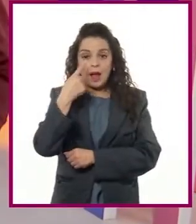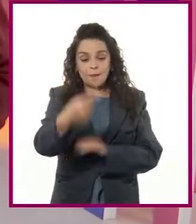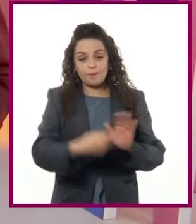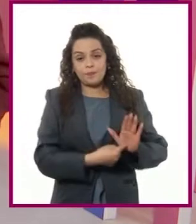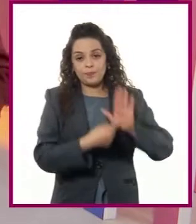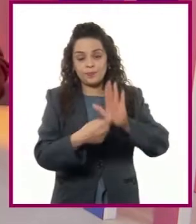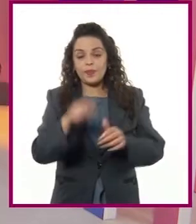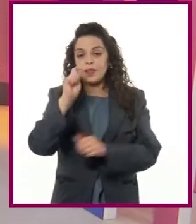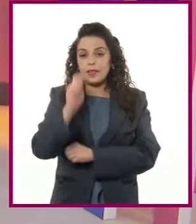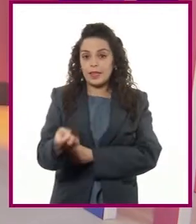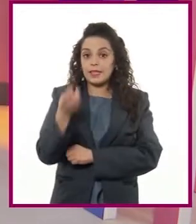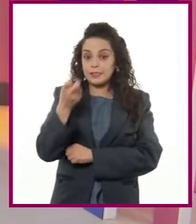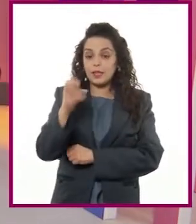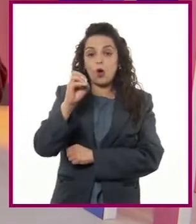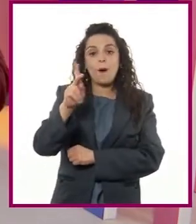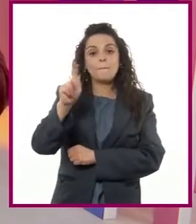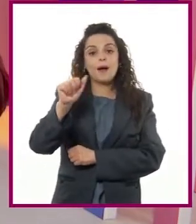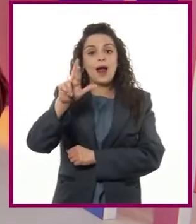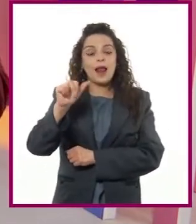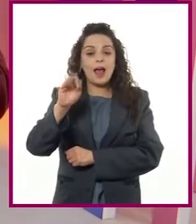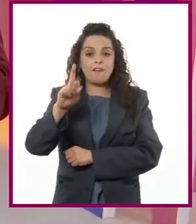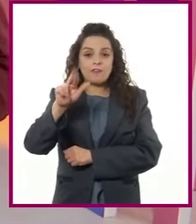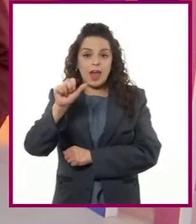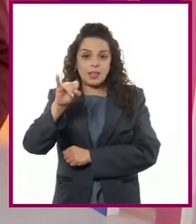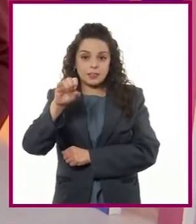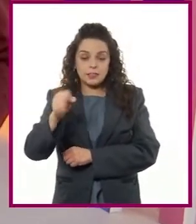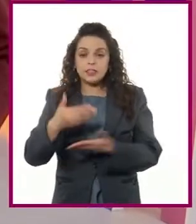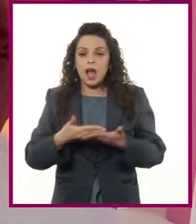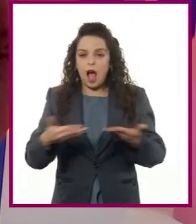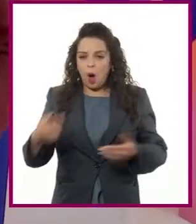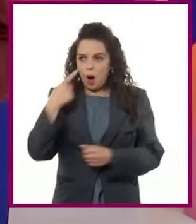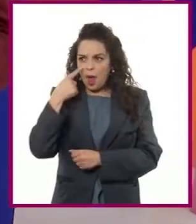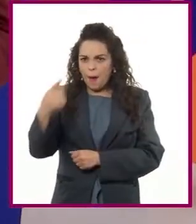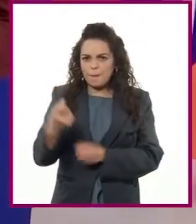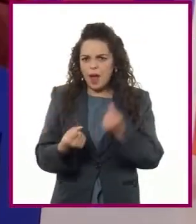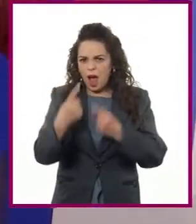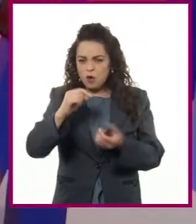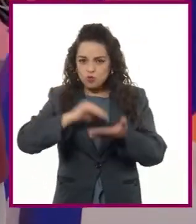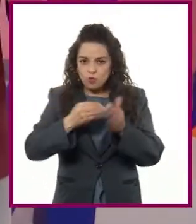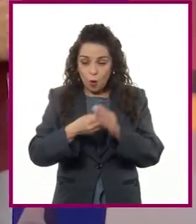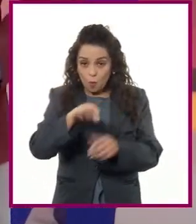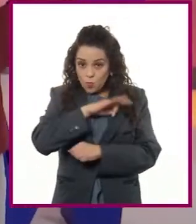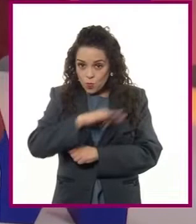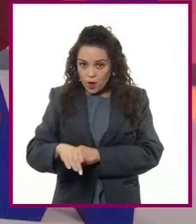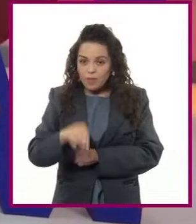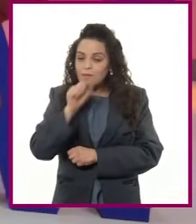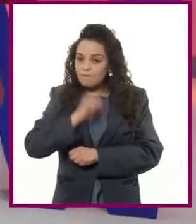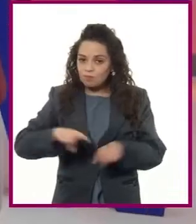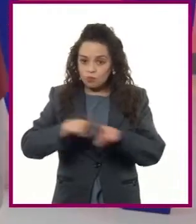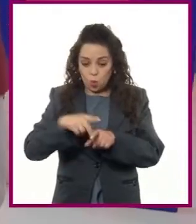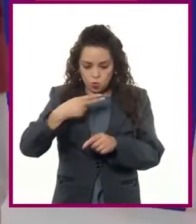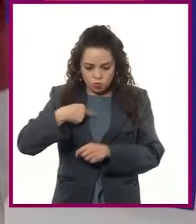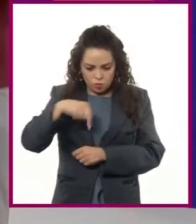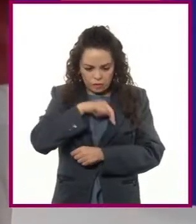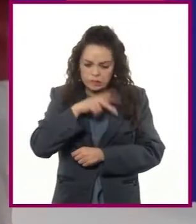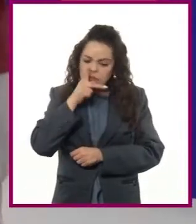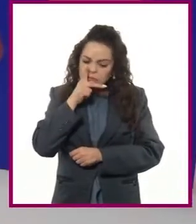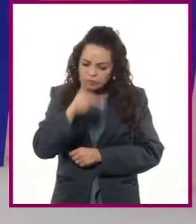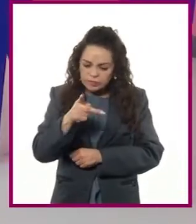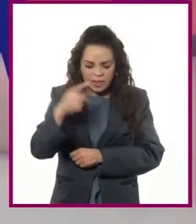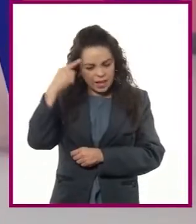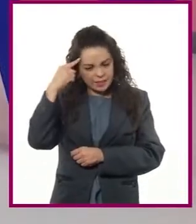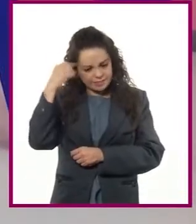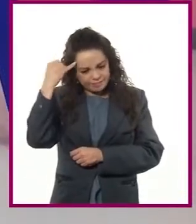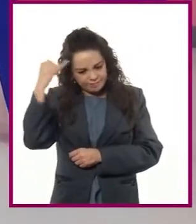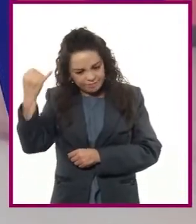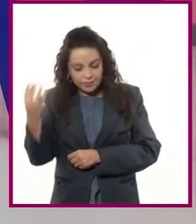la paráfrasis. Ahora observemos algunas estrategias que nos permitirán escribir con nuestras propias palabras las ideas